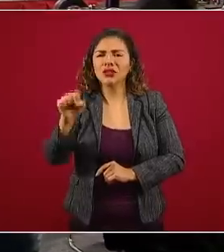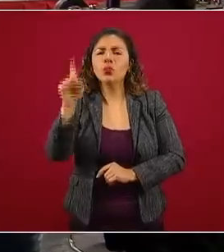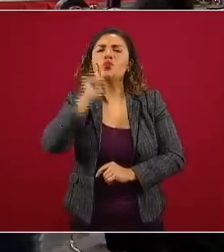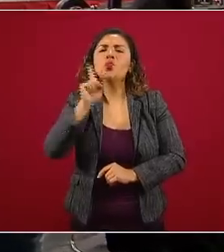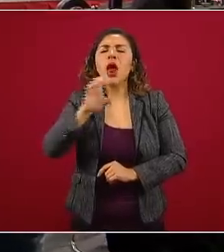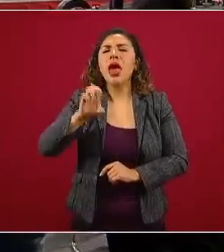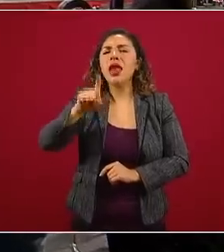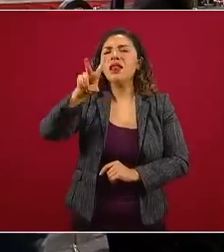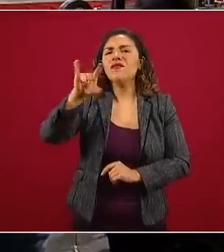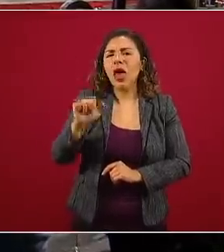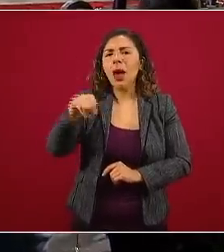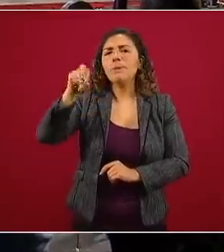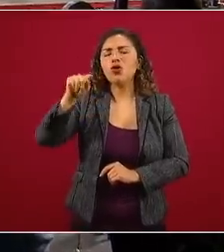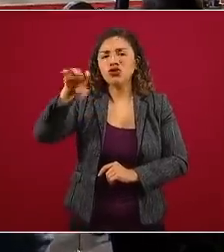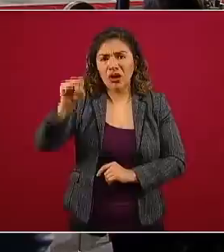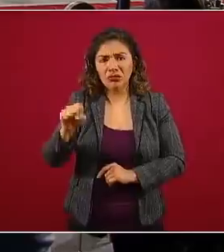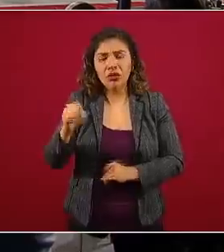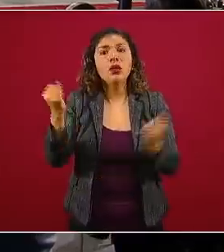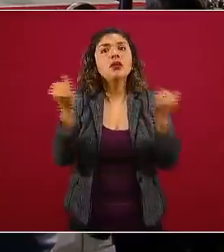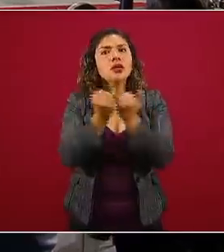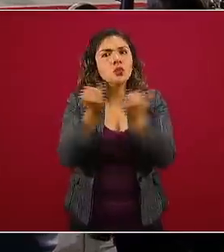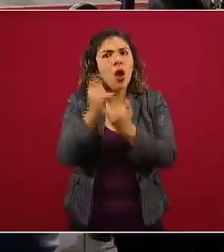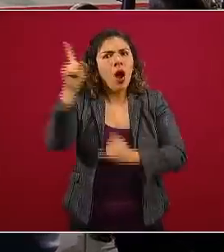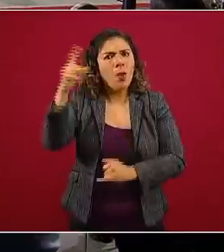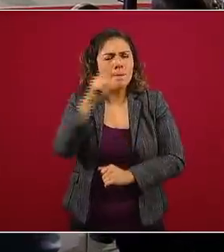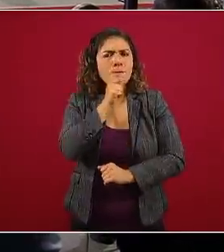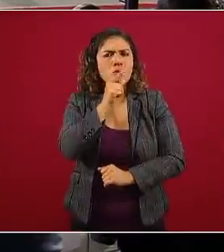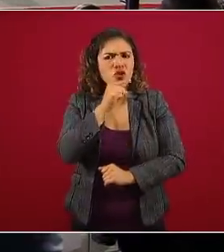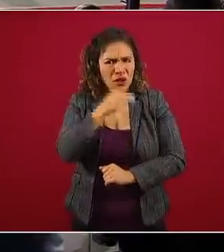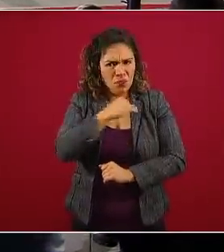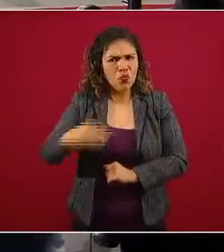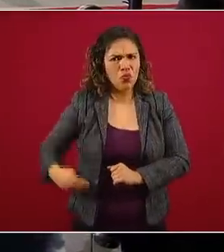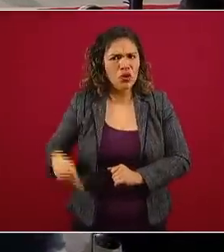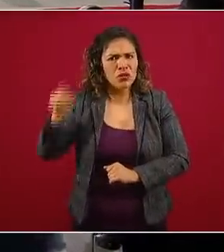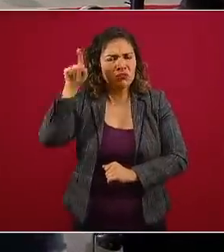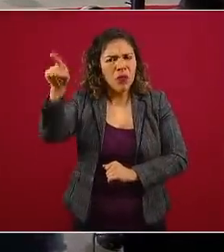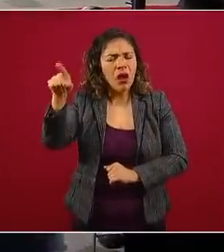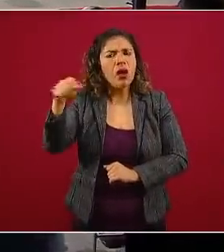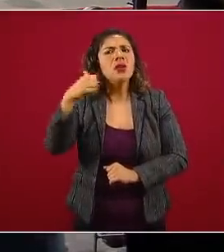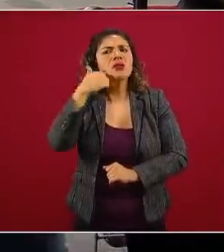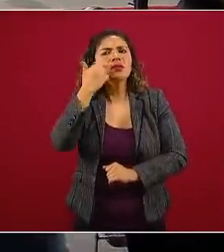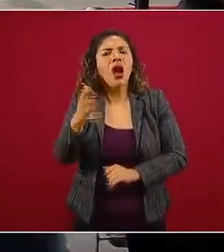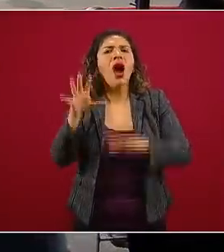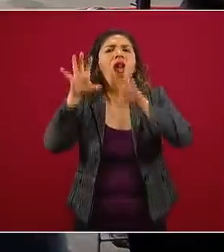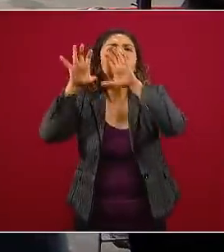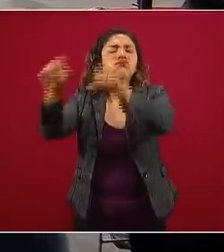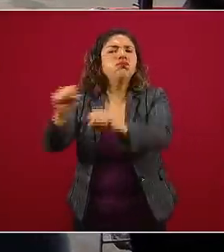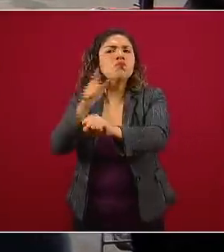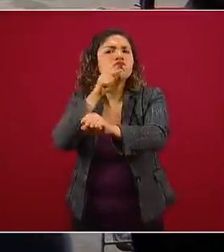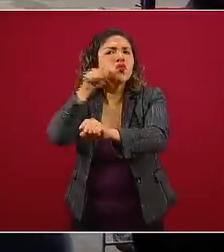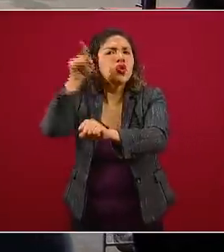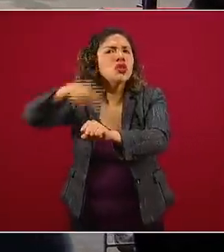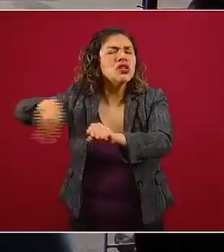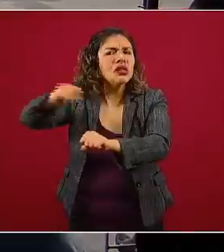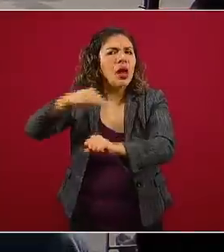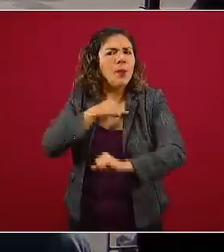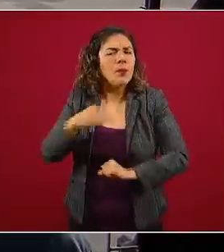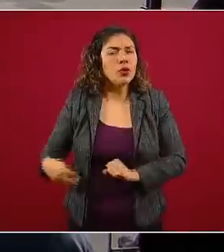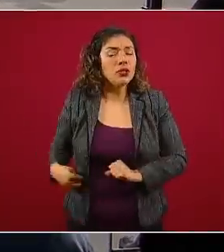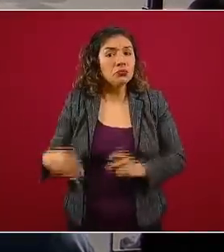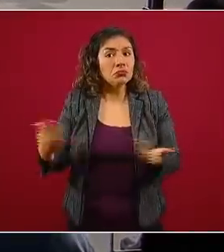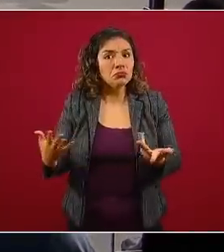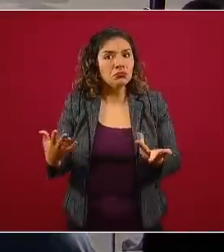que también se intentaron en la policía estatal del estado tomar la policía de ahí y obviamente